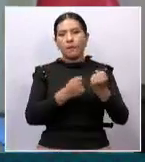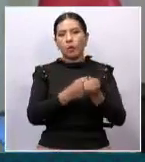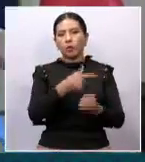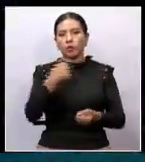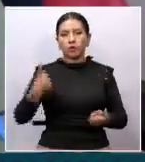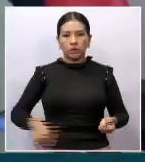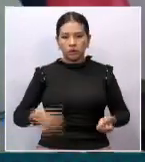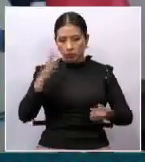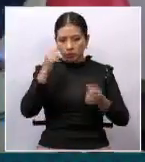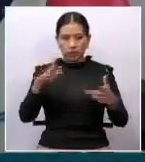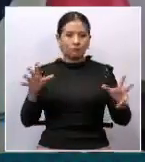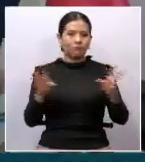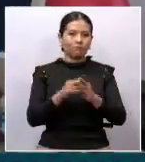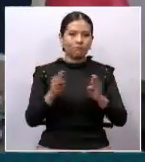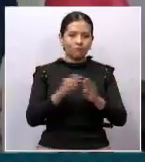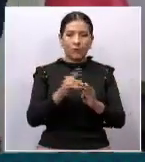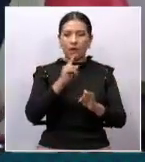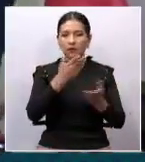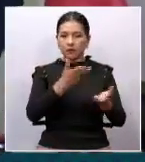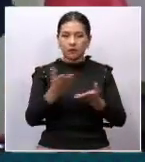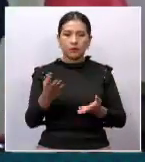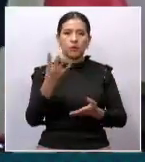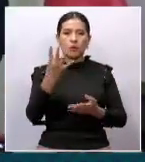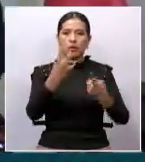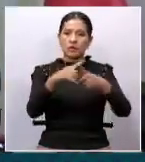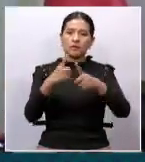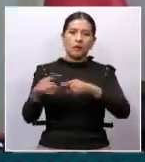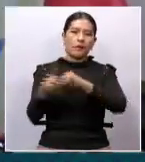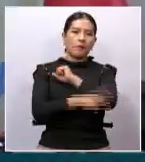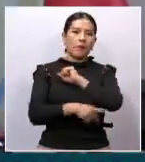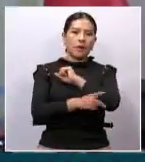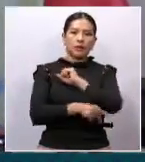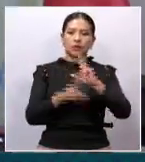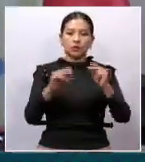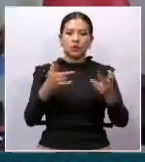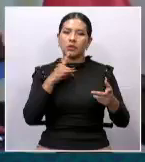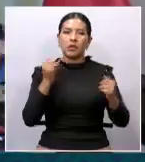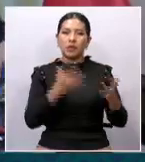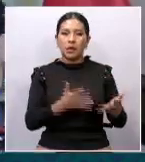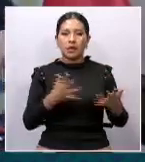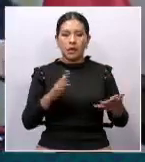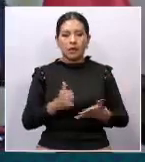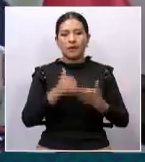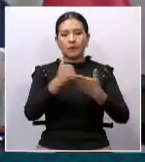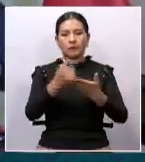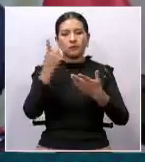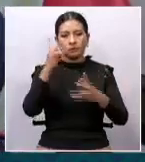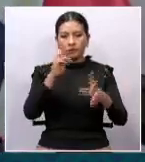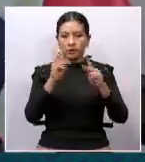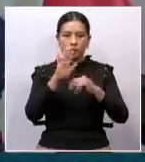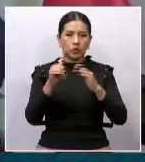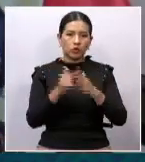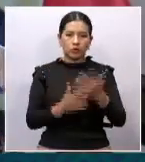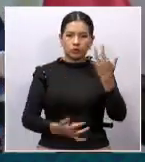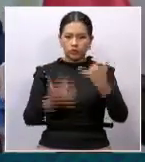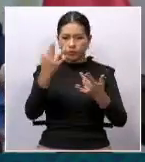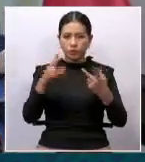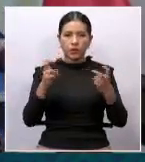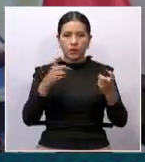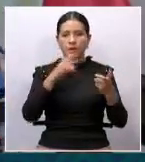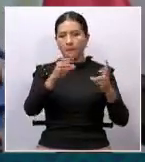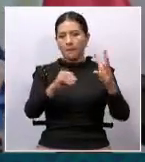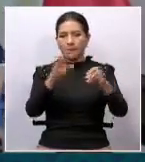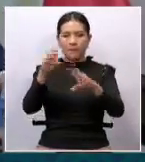una reunión, siendo este uno de los cuatro países que no quedaron de lado y ayudaron con personal para la sofocación de incendios y en